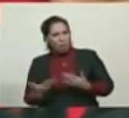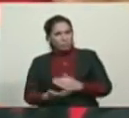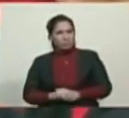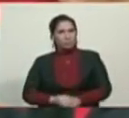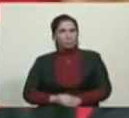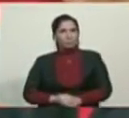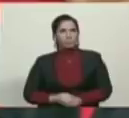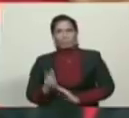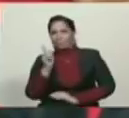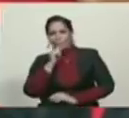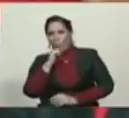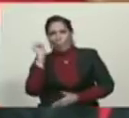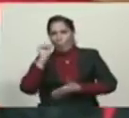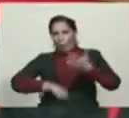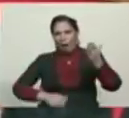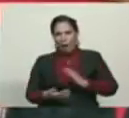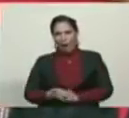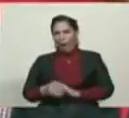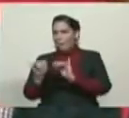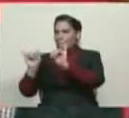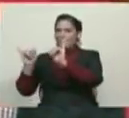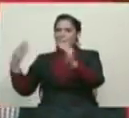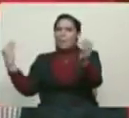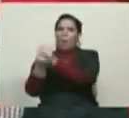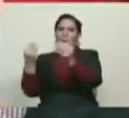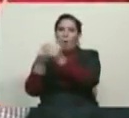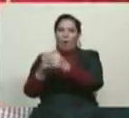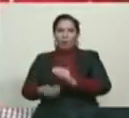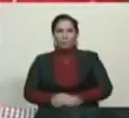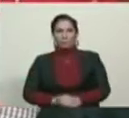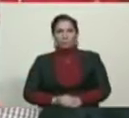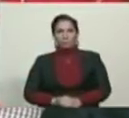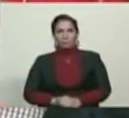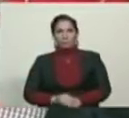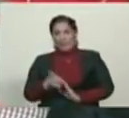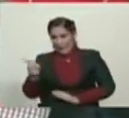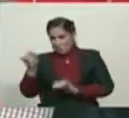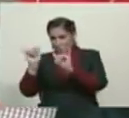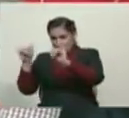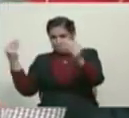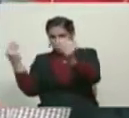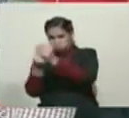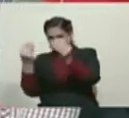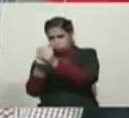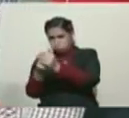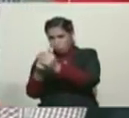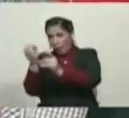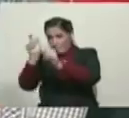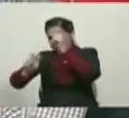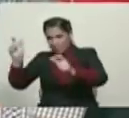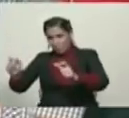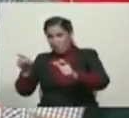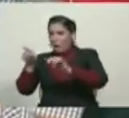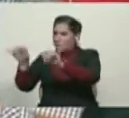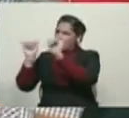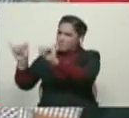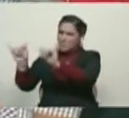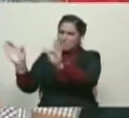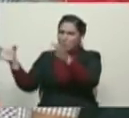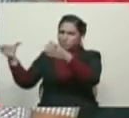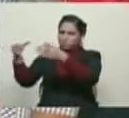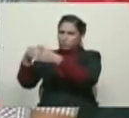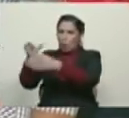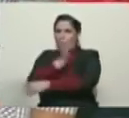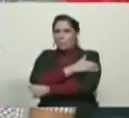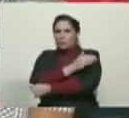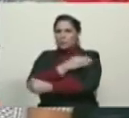No existe. Ellos se caen a cobas. Le caen a cobas a su gente y se caen a cobas a ellos, entre ellos gracias